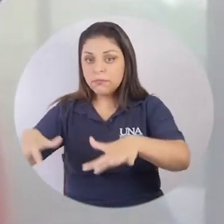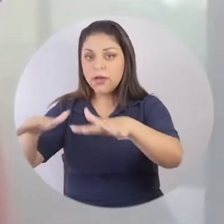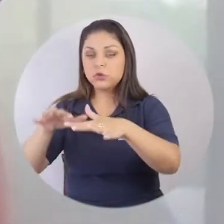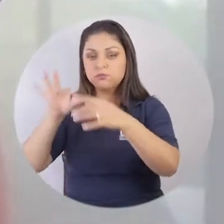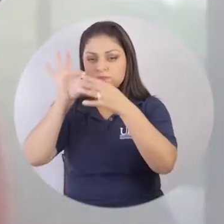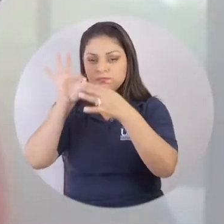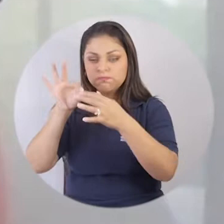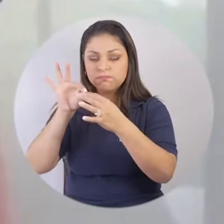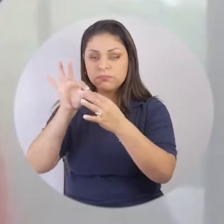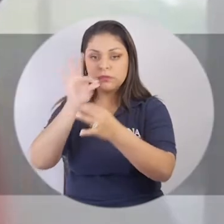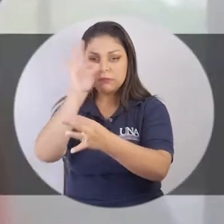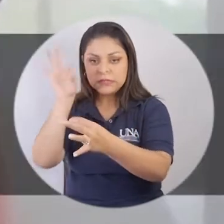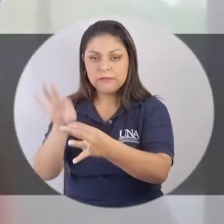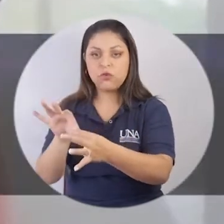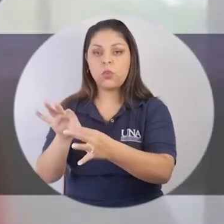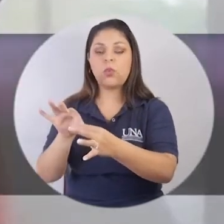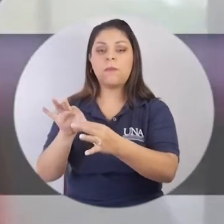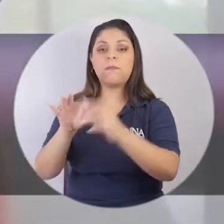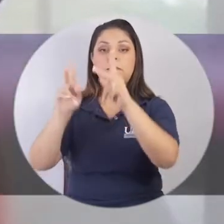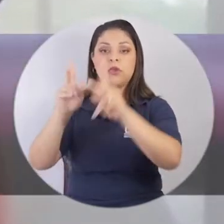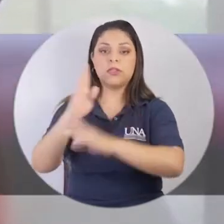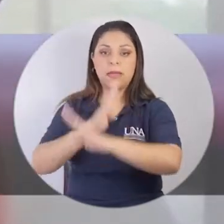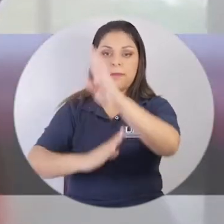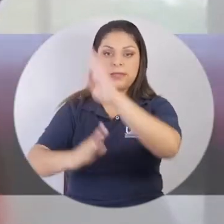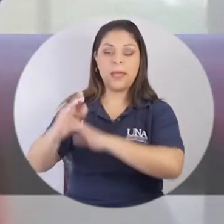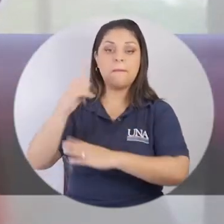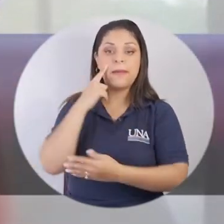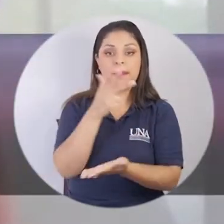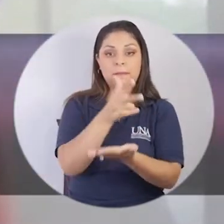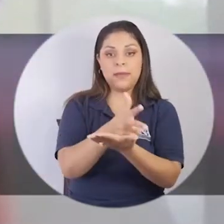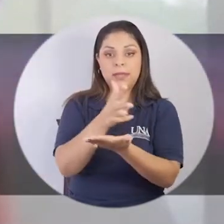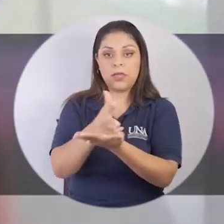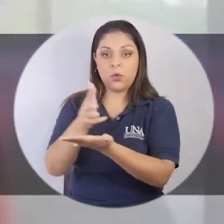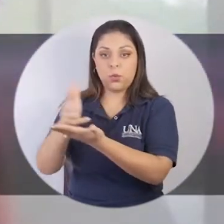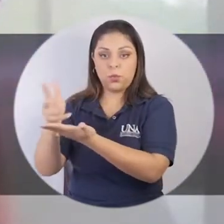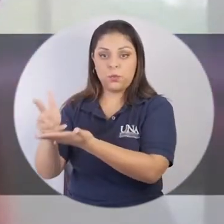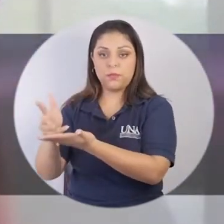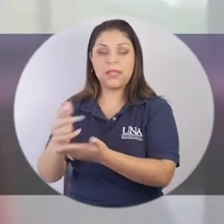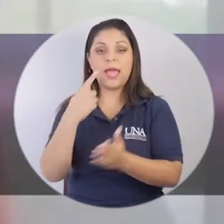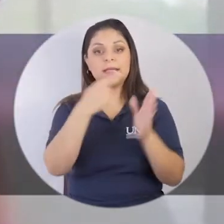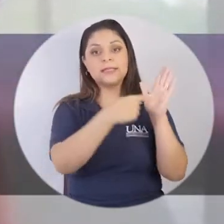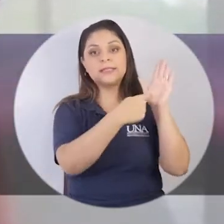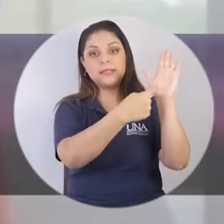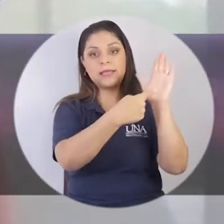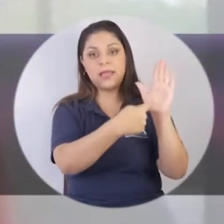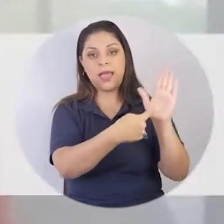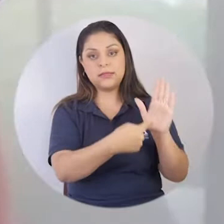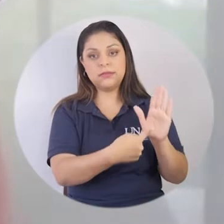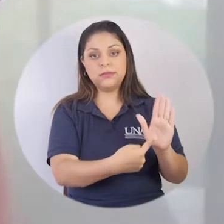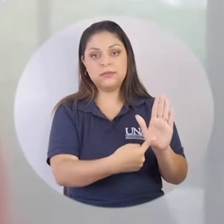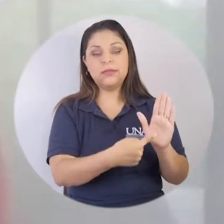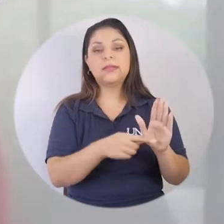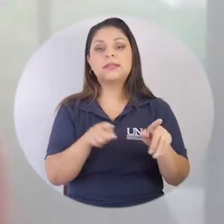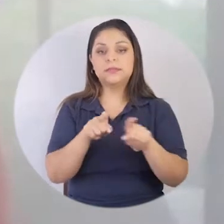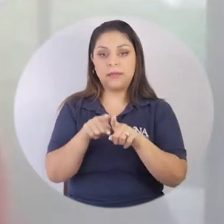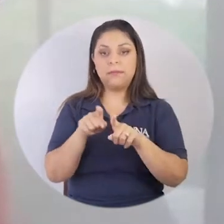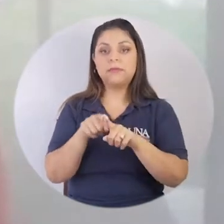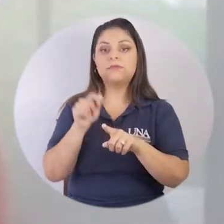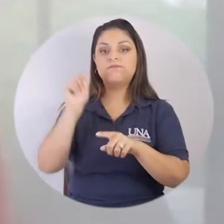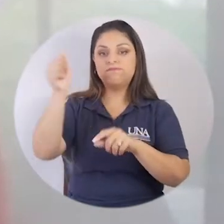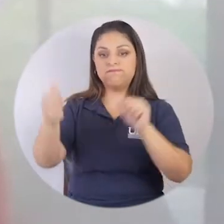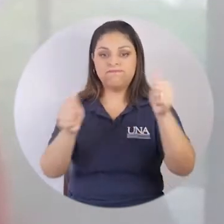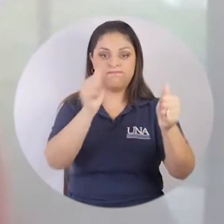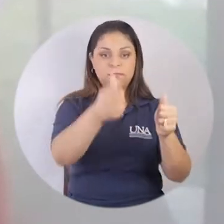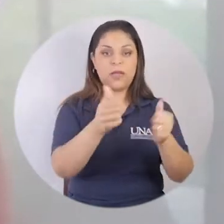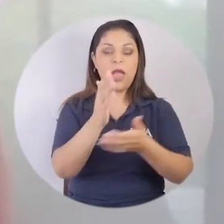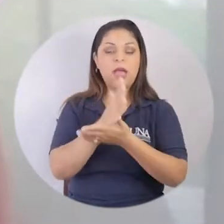con discapacidad en los diferentes parqueos universitarios, la señalética externa que se ha colocado en algunos